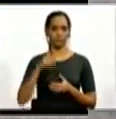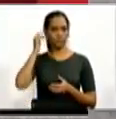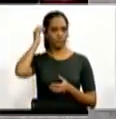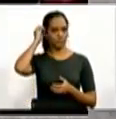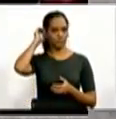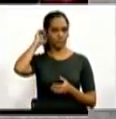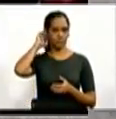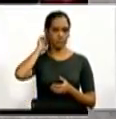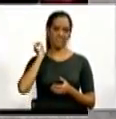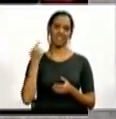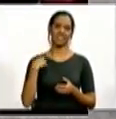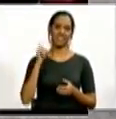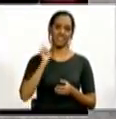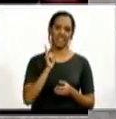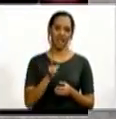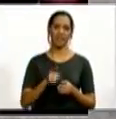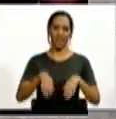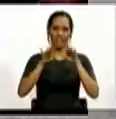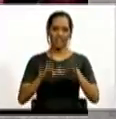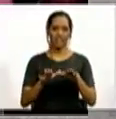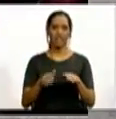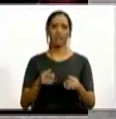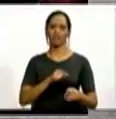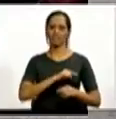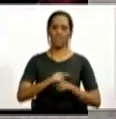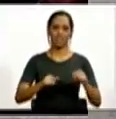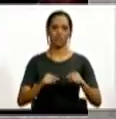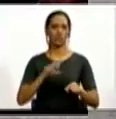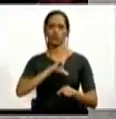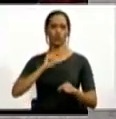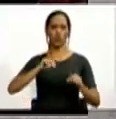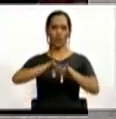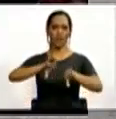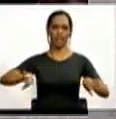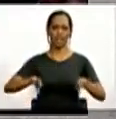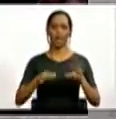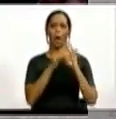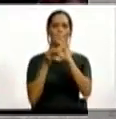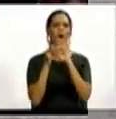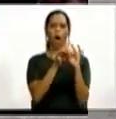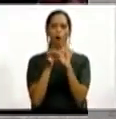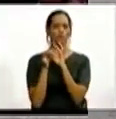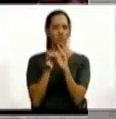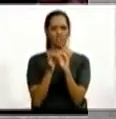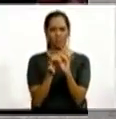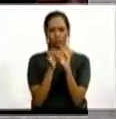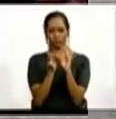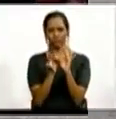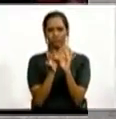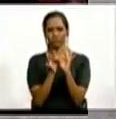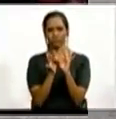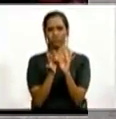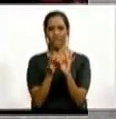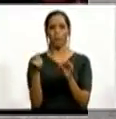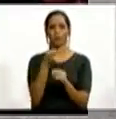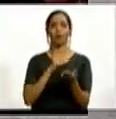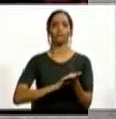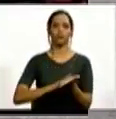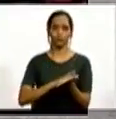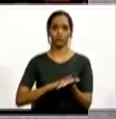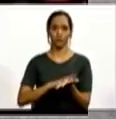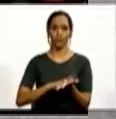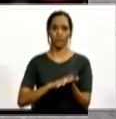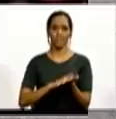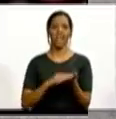Deben entender una vez por todas la dictadura, que no nos va a dividir, estamos más unidos que nunca en buscar soluciones.